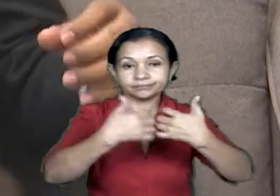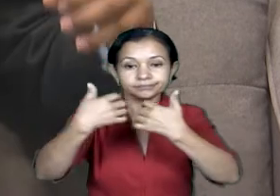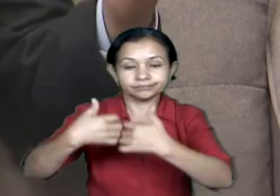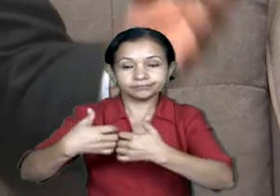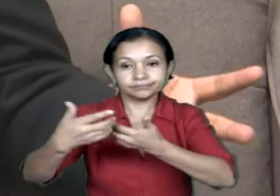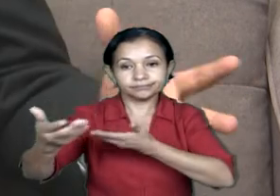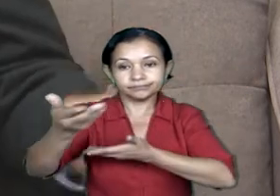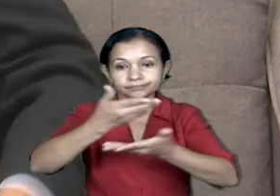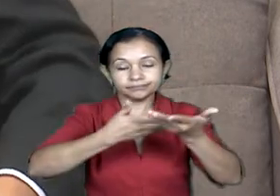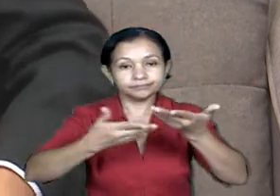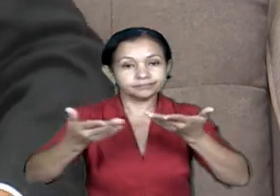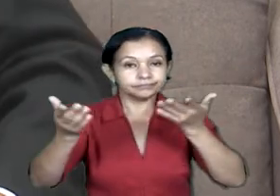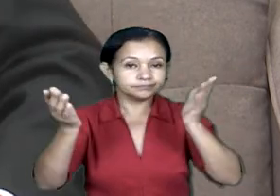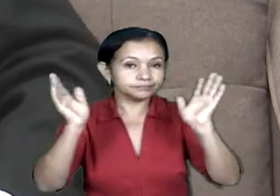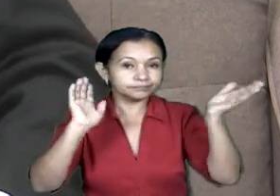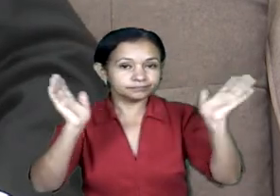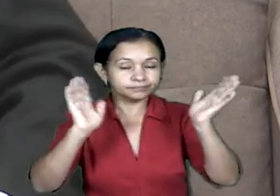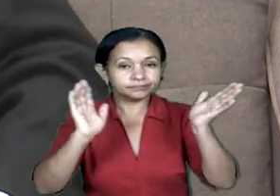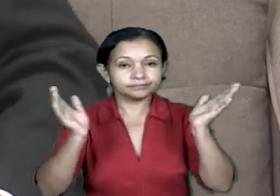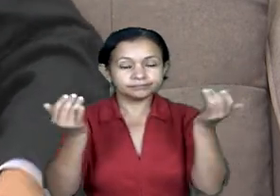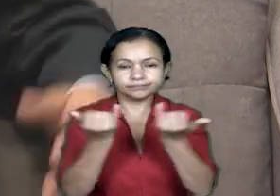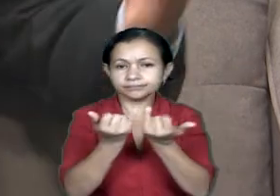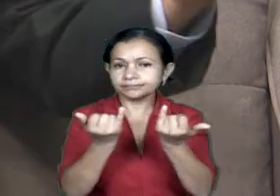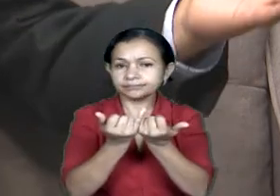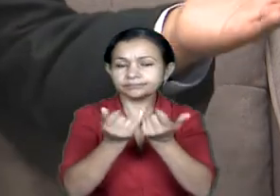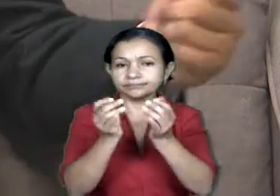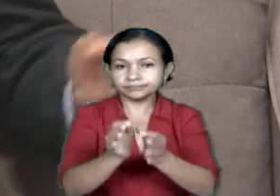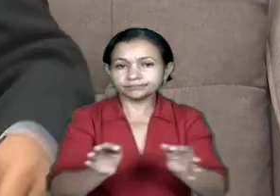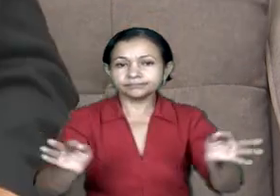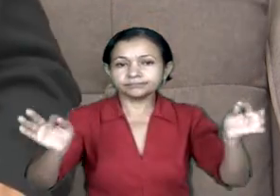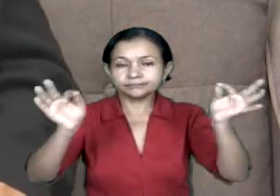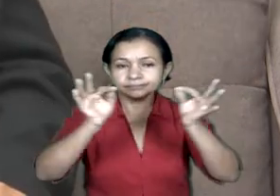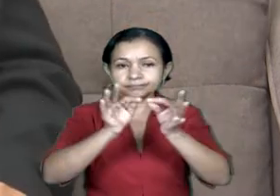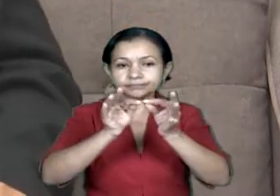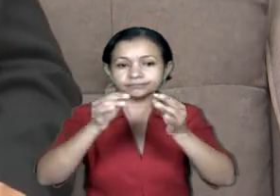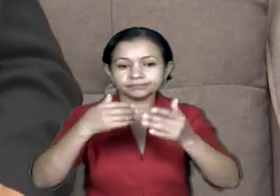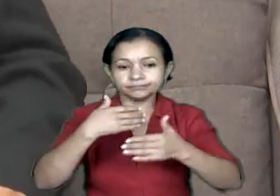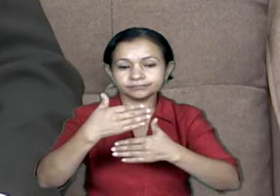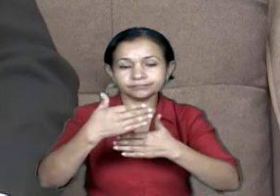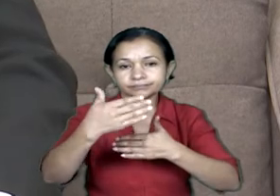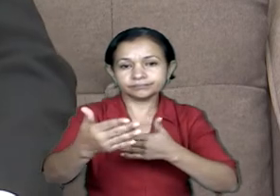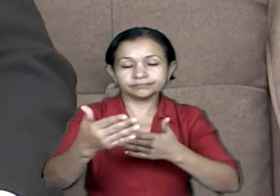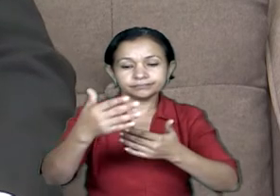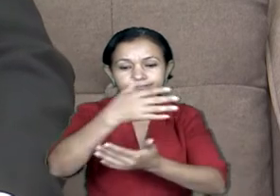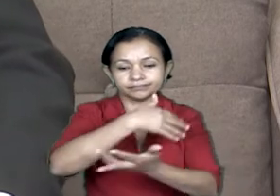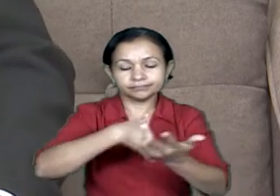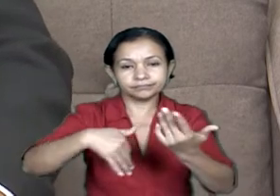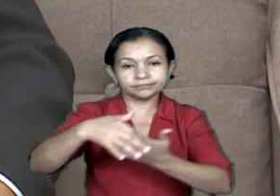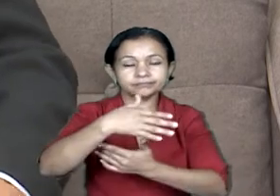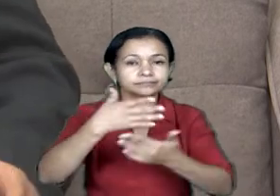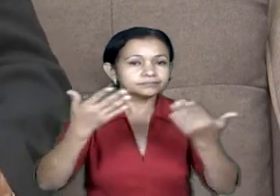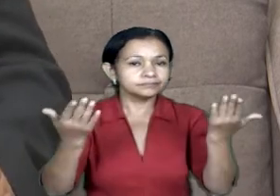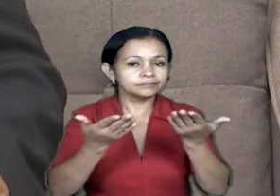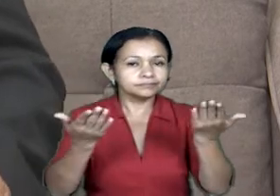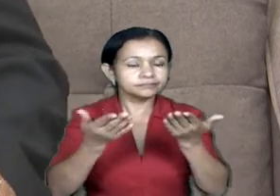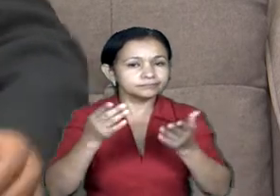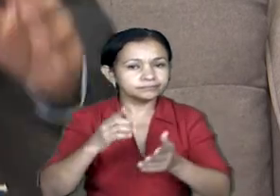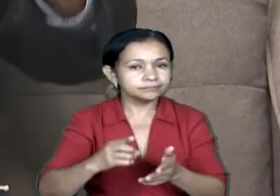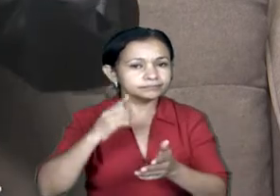intercambios comerciales, que son también parte importante de todo este proceso de relación bilateral. ¿Cómo